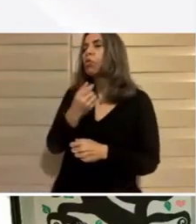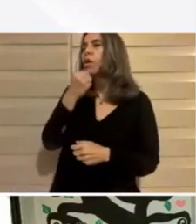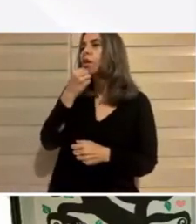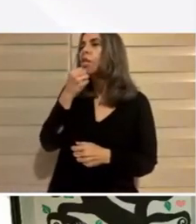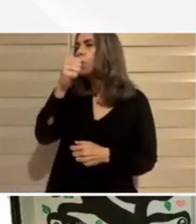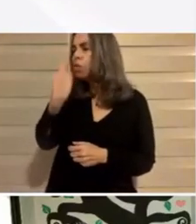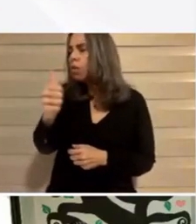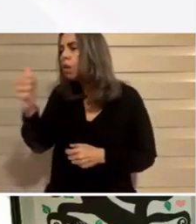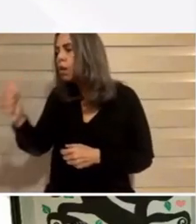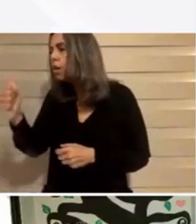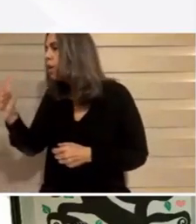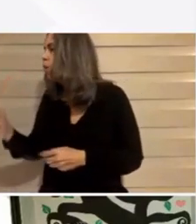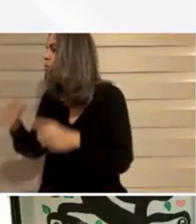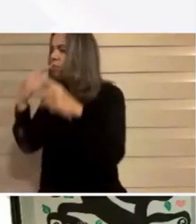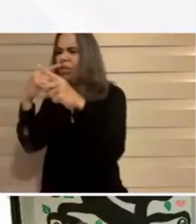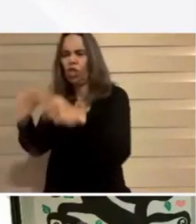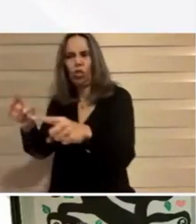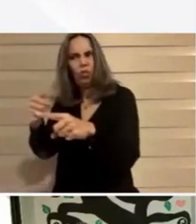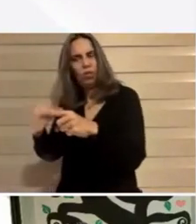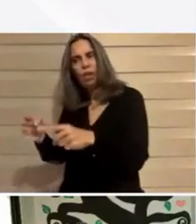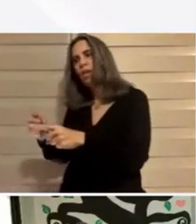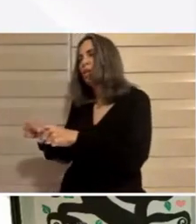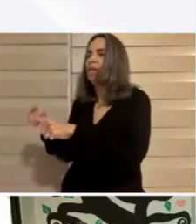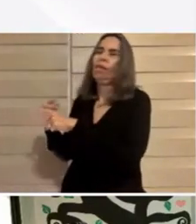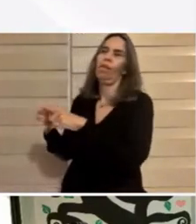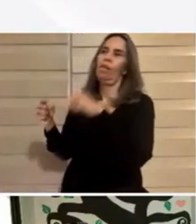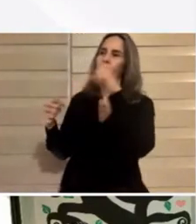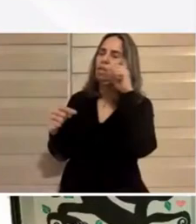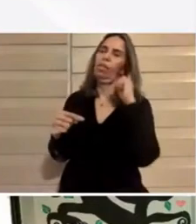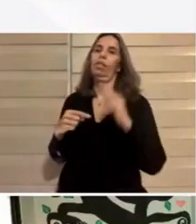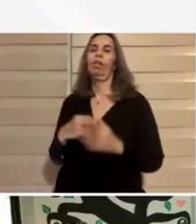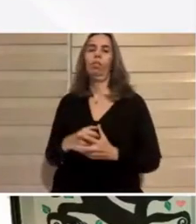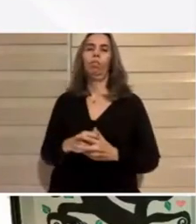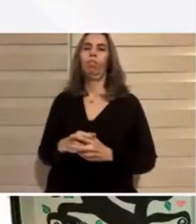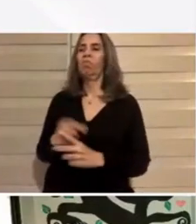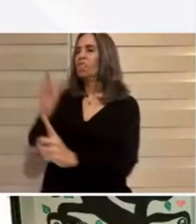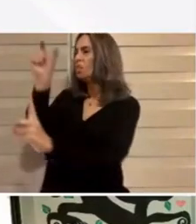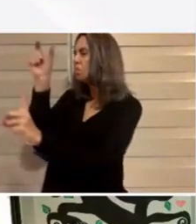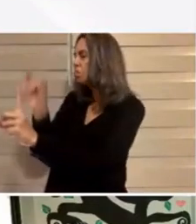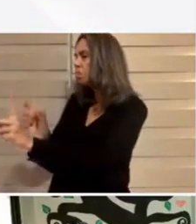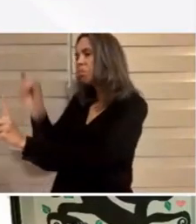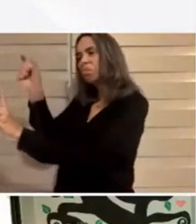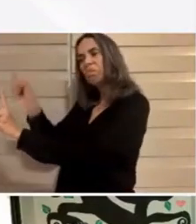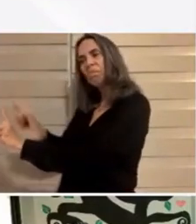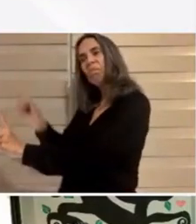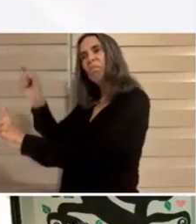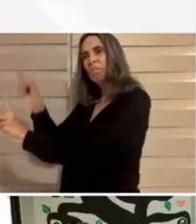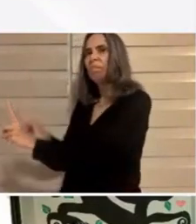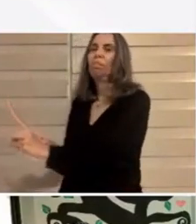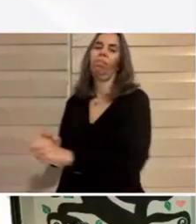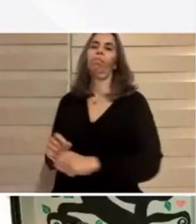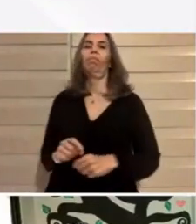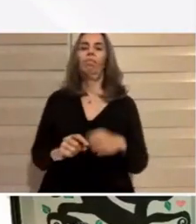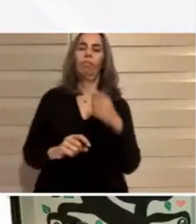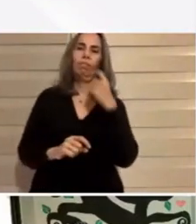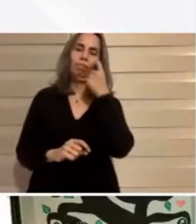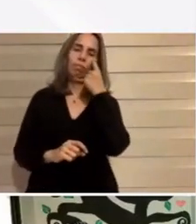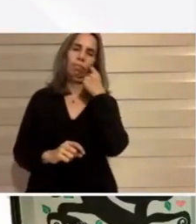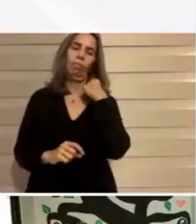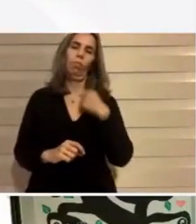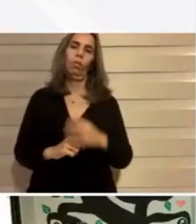es absolutamente único e instituible, pero solo no